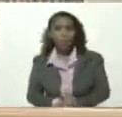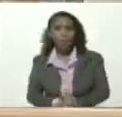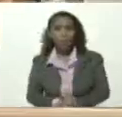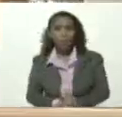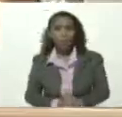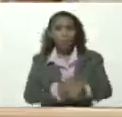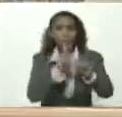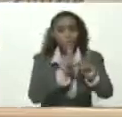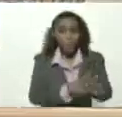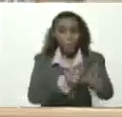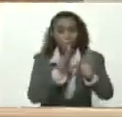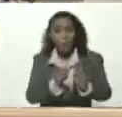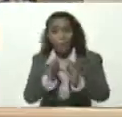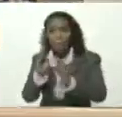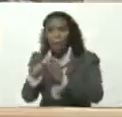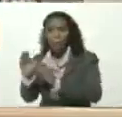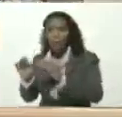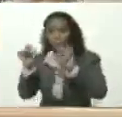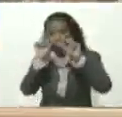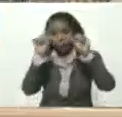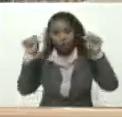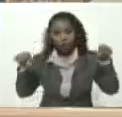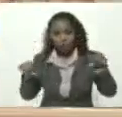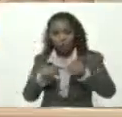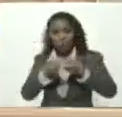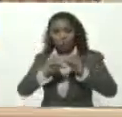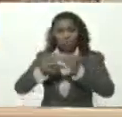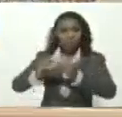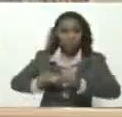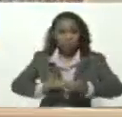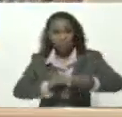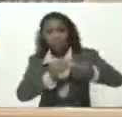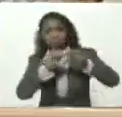ordenar, preparar, sistematizar, poner